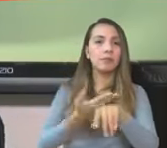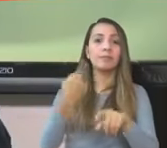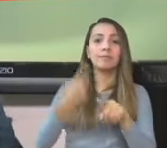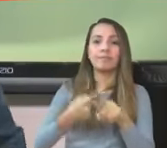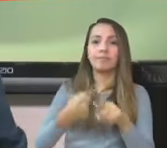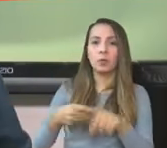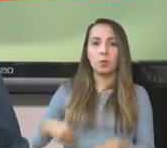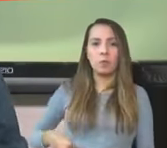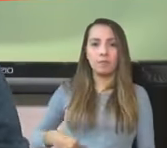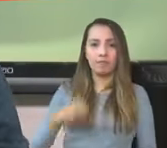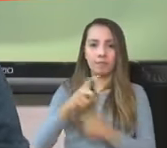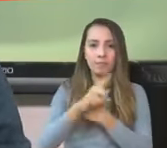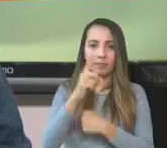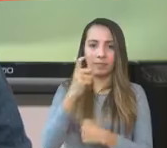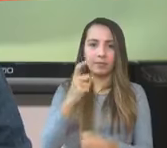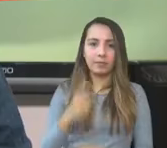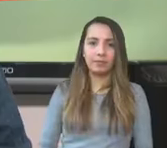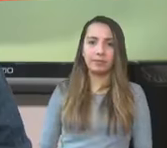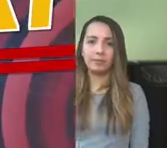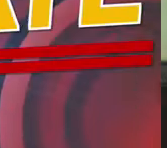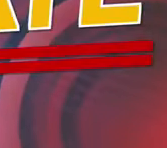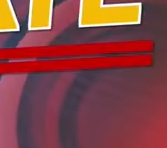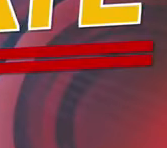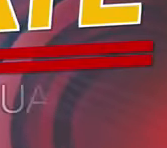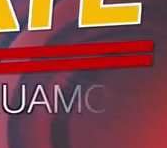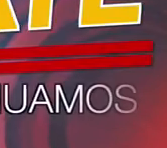en este sentido.